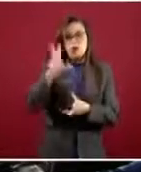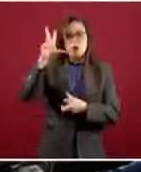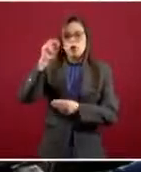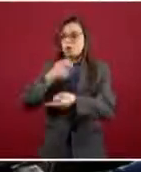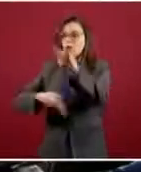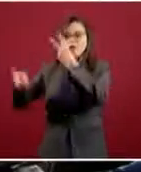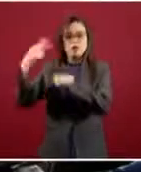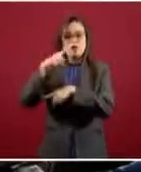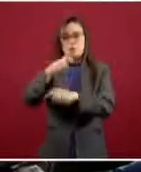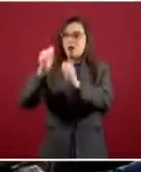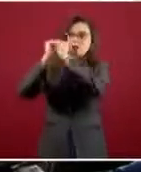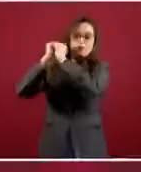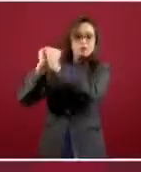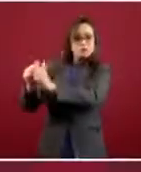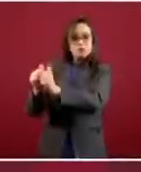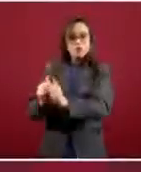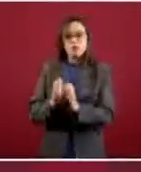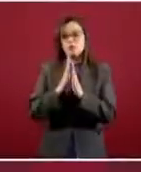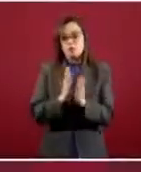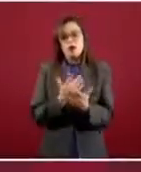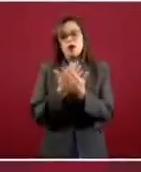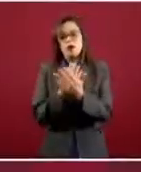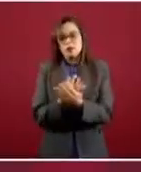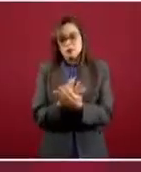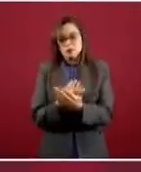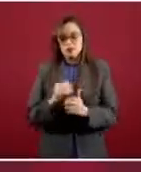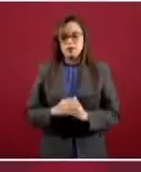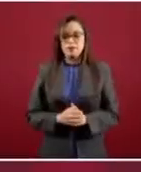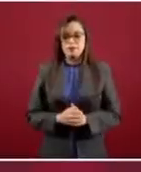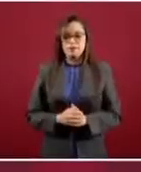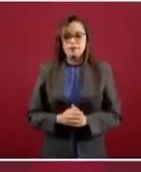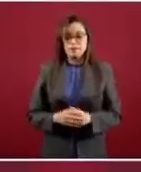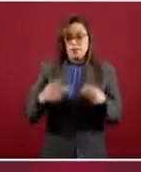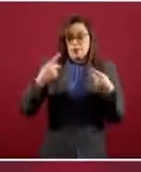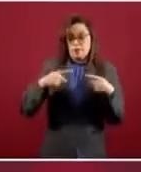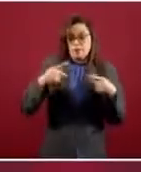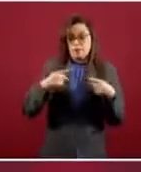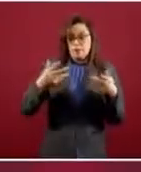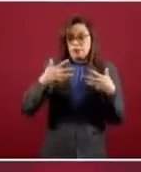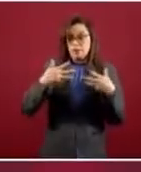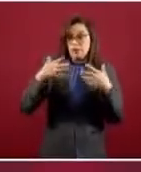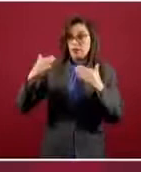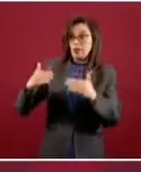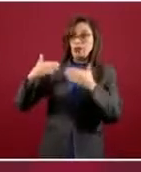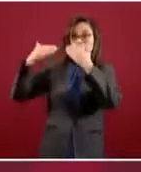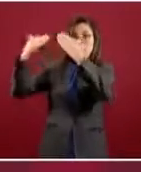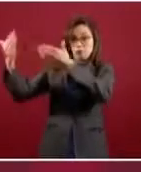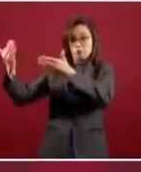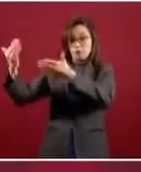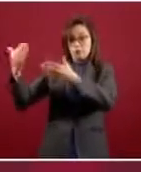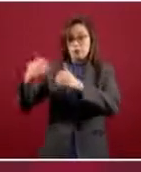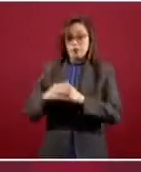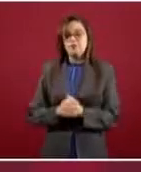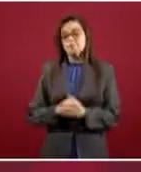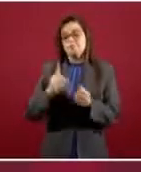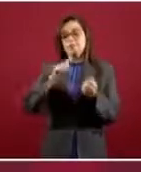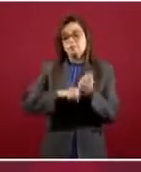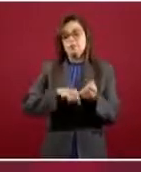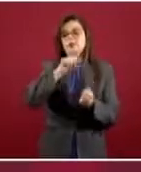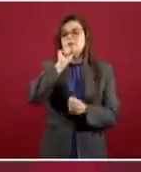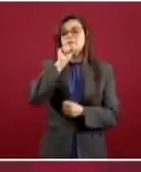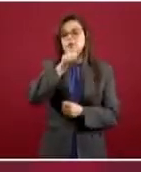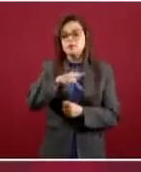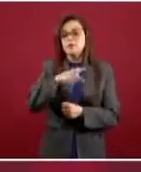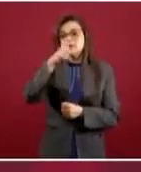muy conscientes que los compatriotas, las compatriotas también enfrentan adversidades en el país en donde